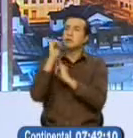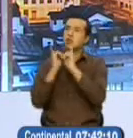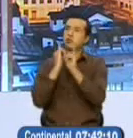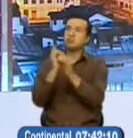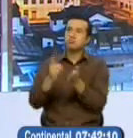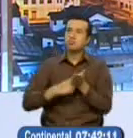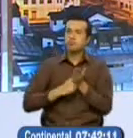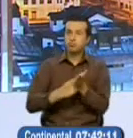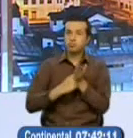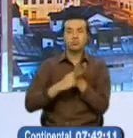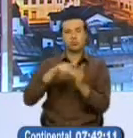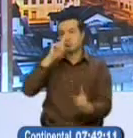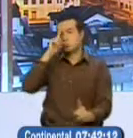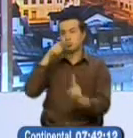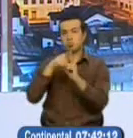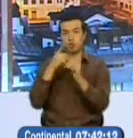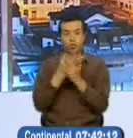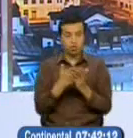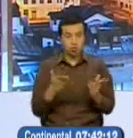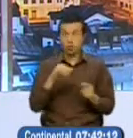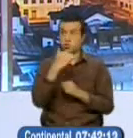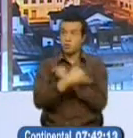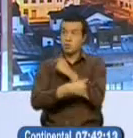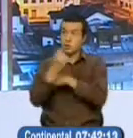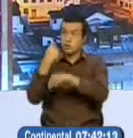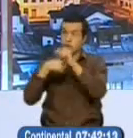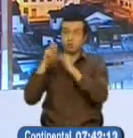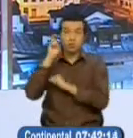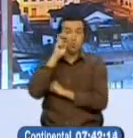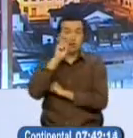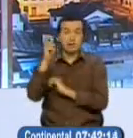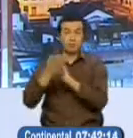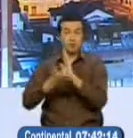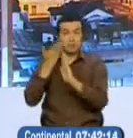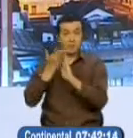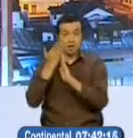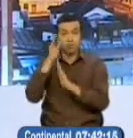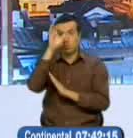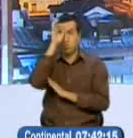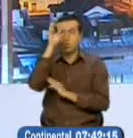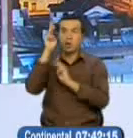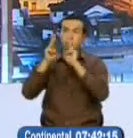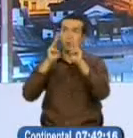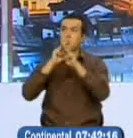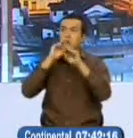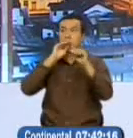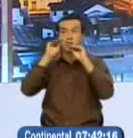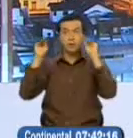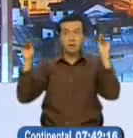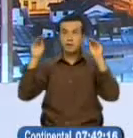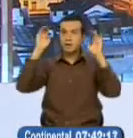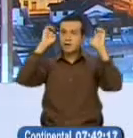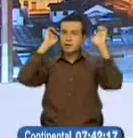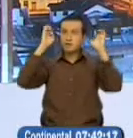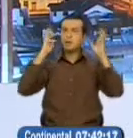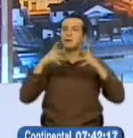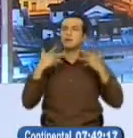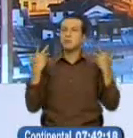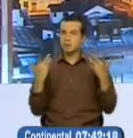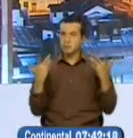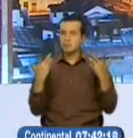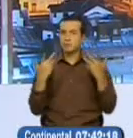país. El objetivo es potenciar exportaciones, fomentar el turismo, resaltar nuestra cultura al mundo con preceptos de una estrategia basada en